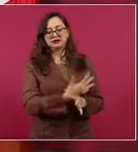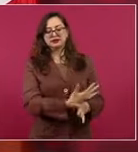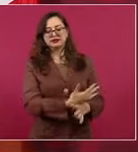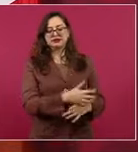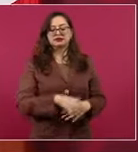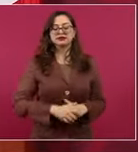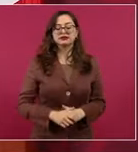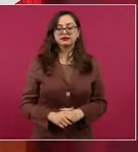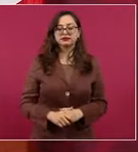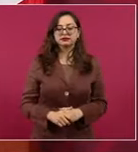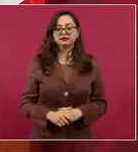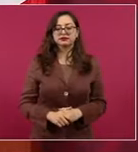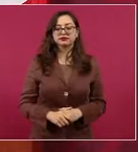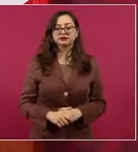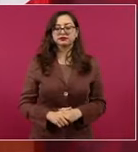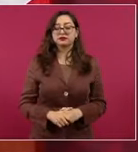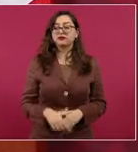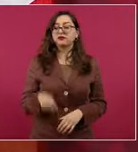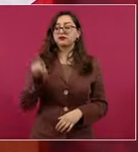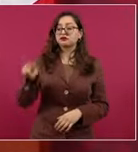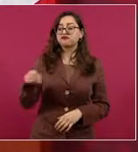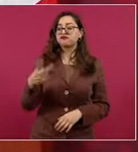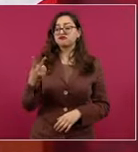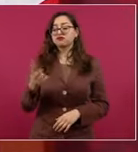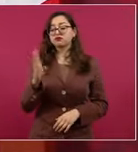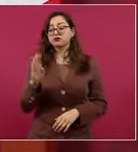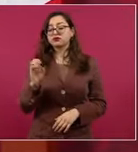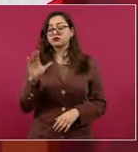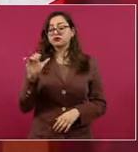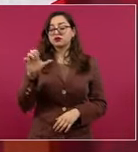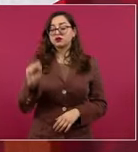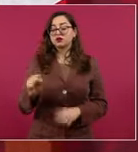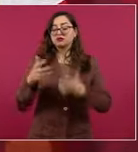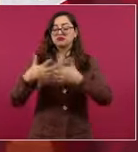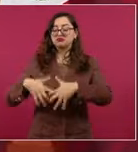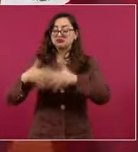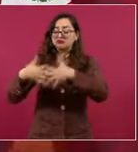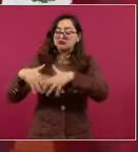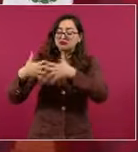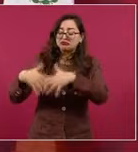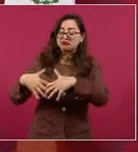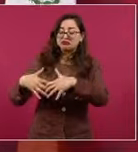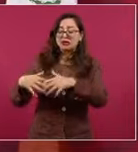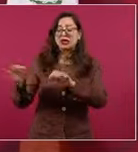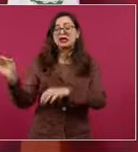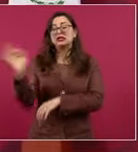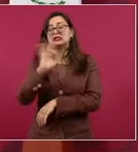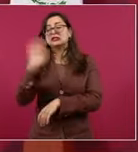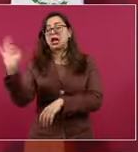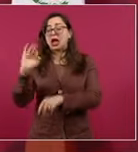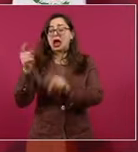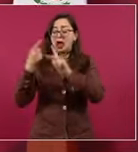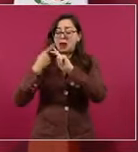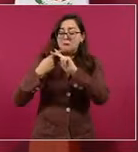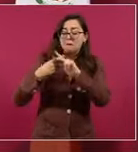que va a producir la refinería de Dos Bocas hasta el 2027.